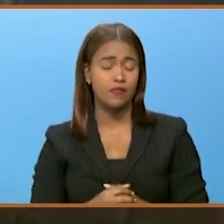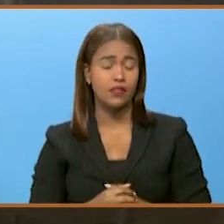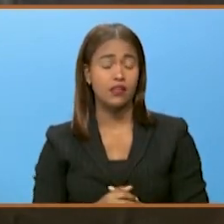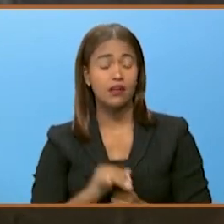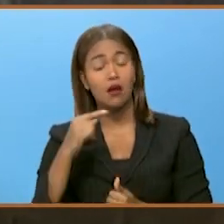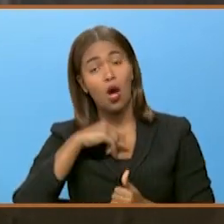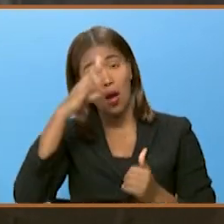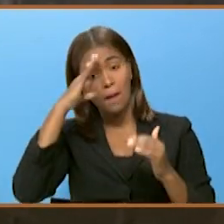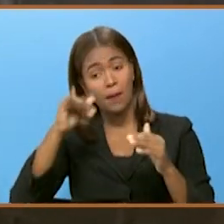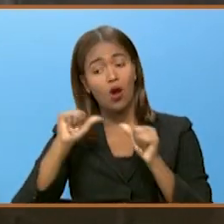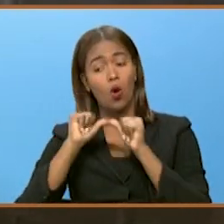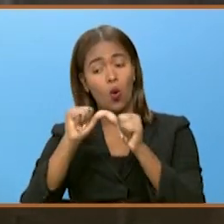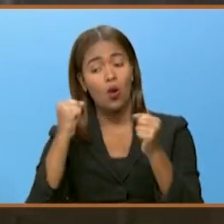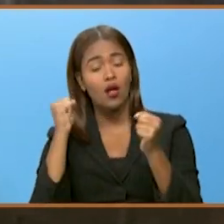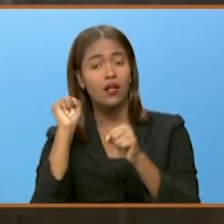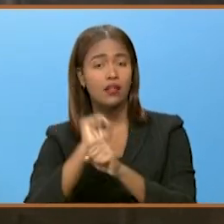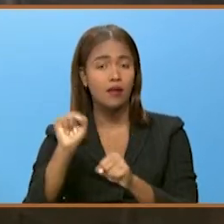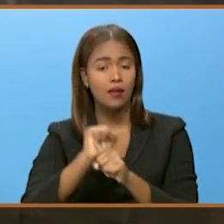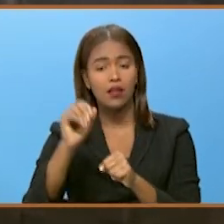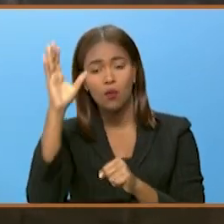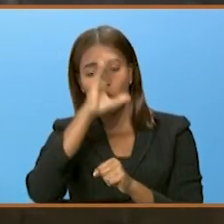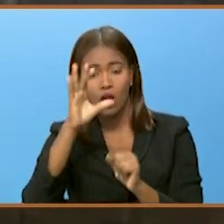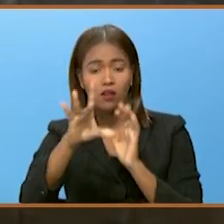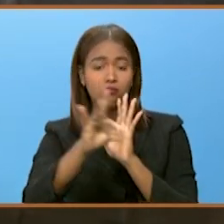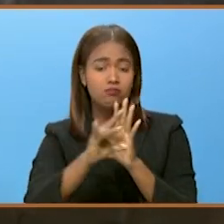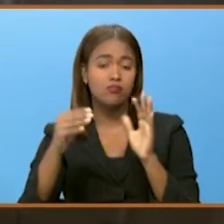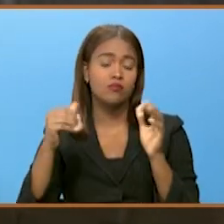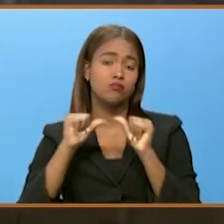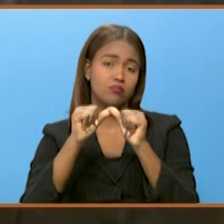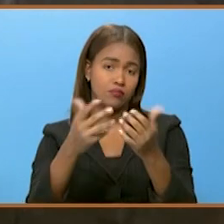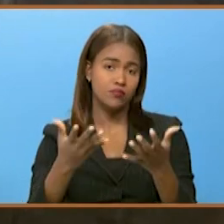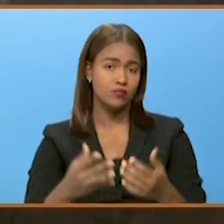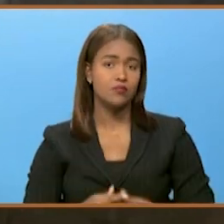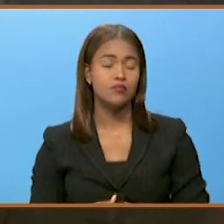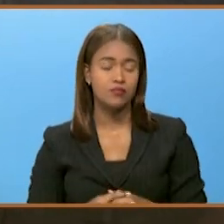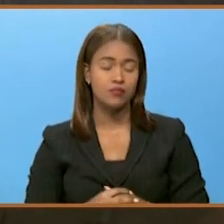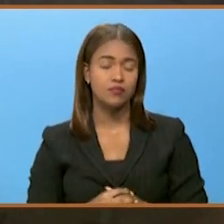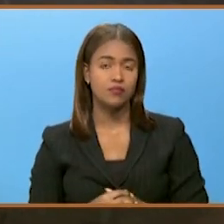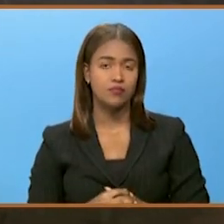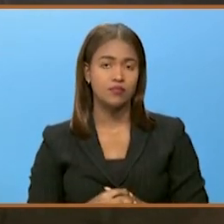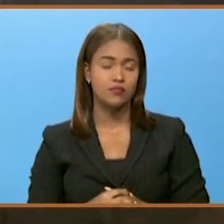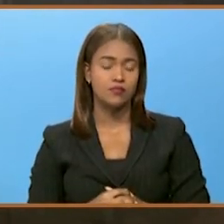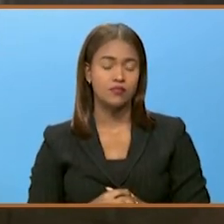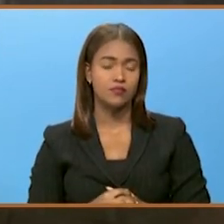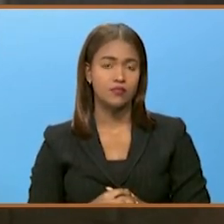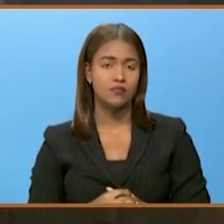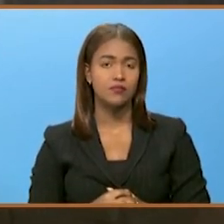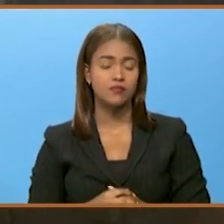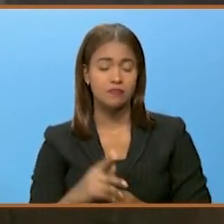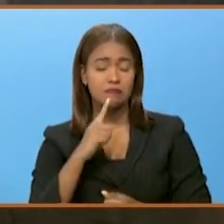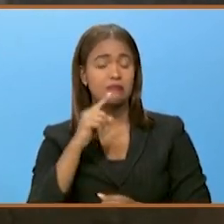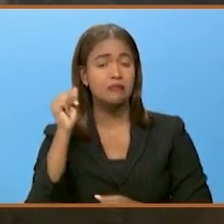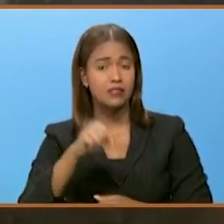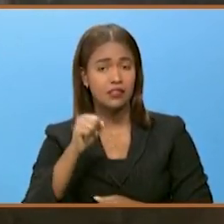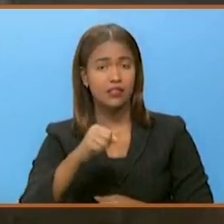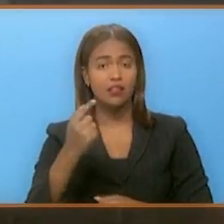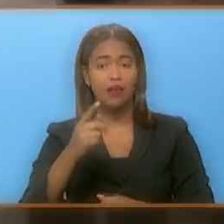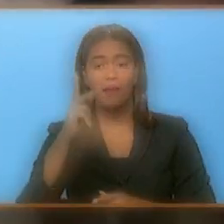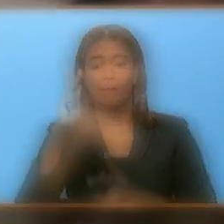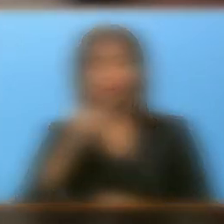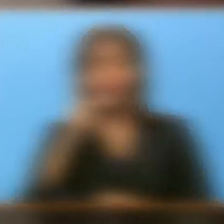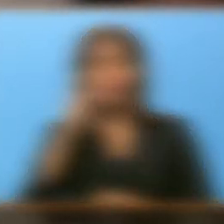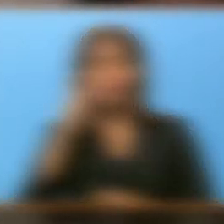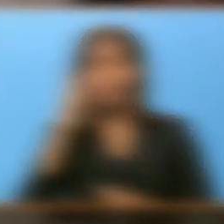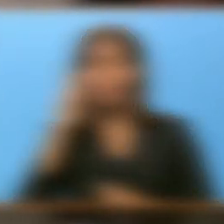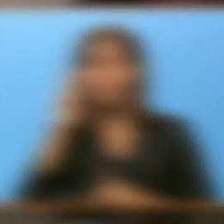Espero que sigan trabajando y que no se paren con la búsqueda de mi hija. Caiga quien caiga. Así mismo, que caiga quien caiga.